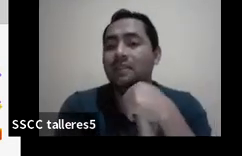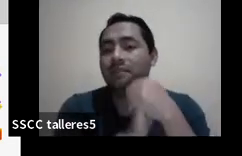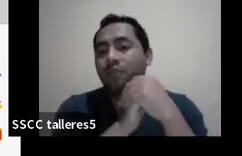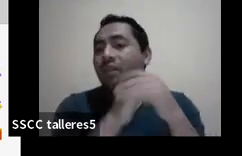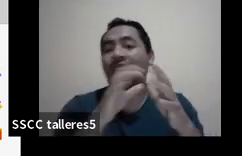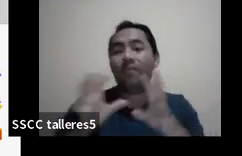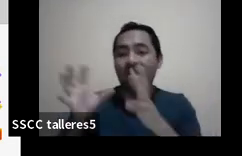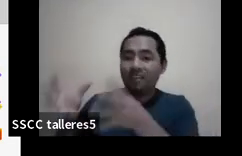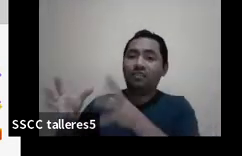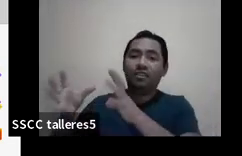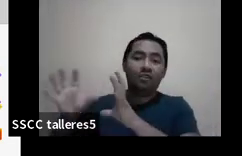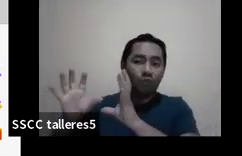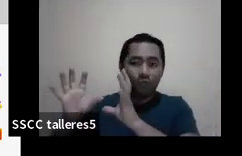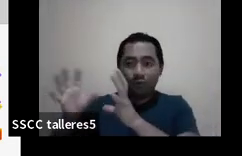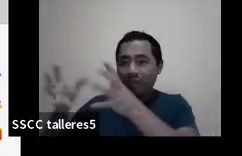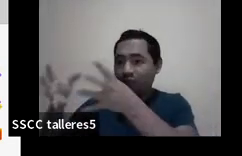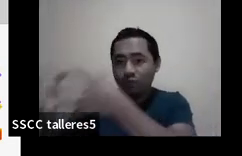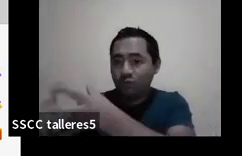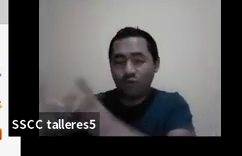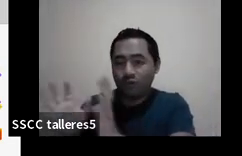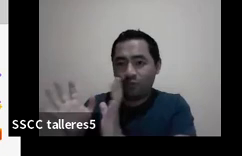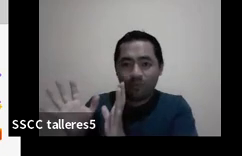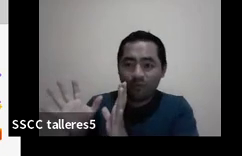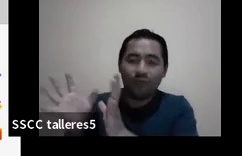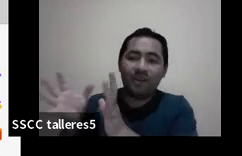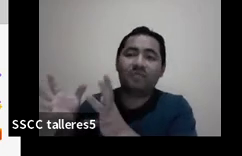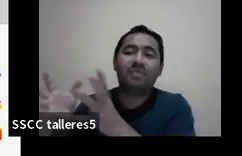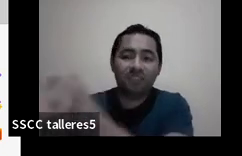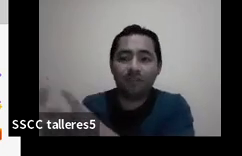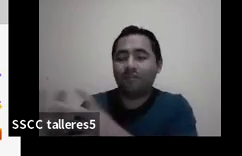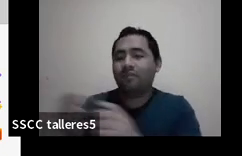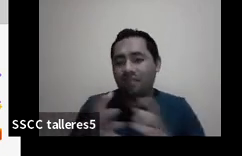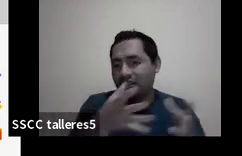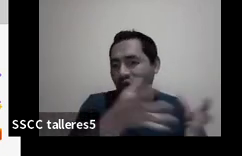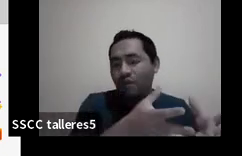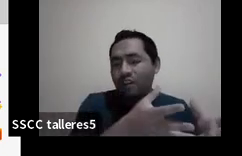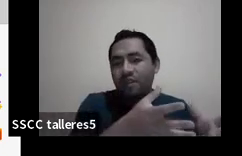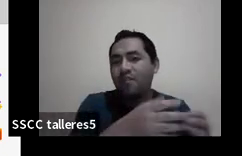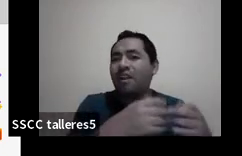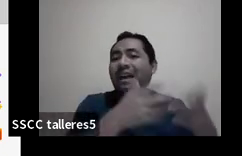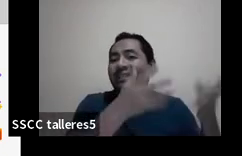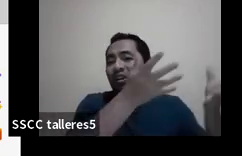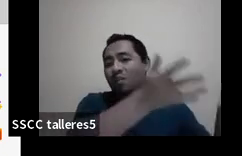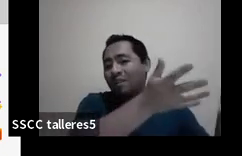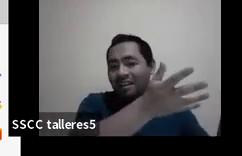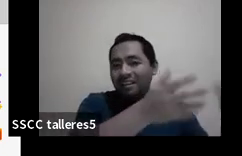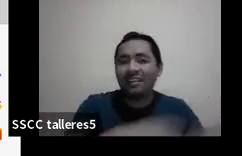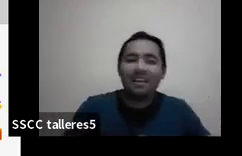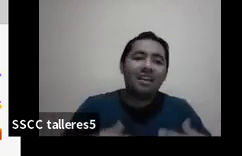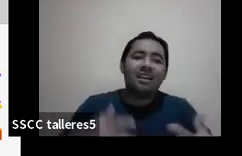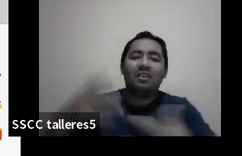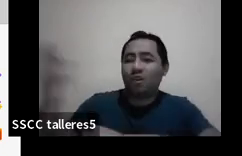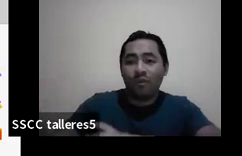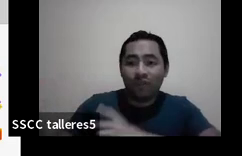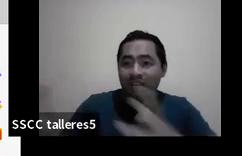lengua de señas, porque la lengua de señas tiene su propia estructura, su propia forma de expresión, así como el español, así como el